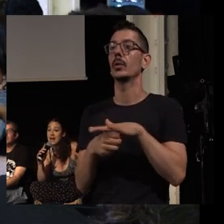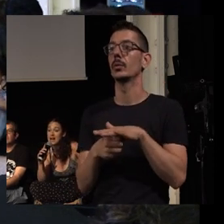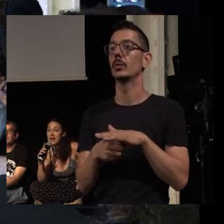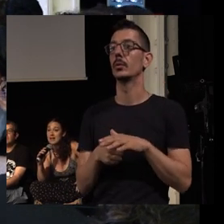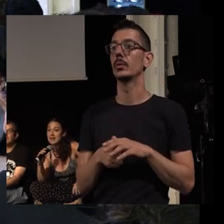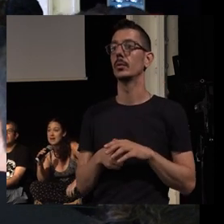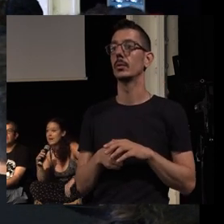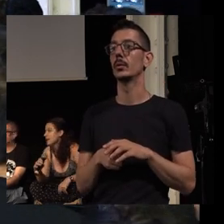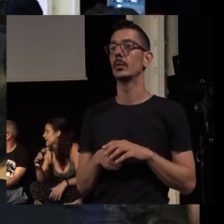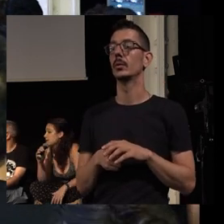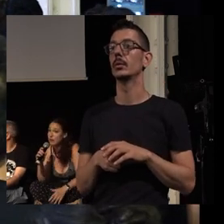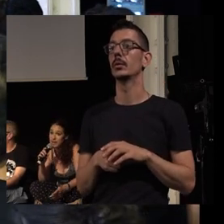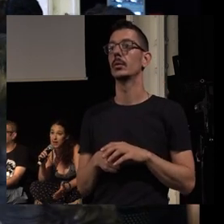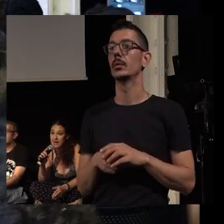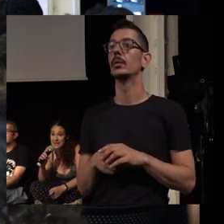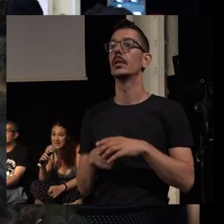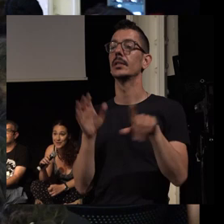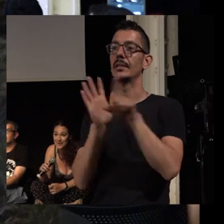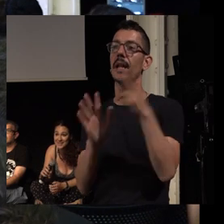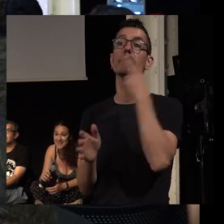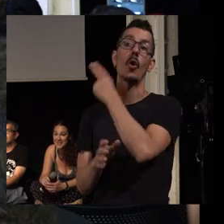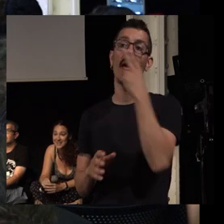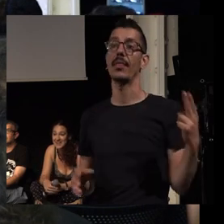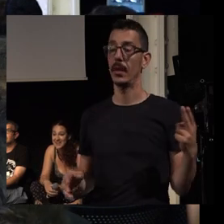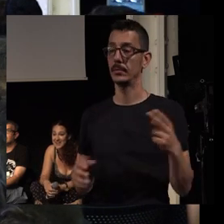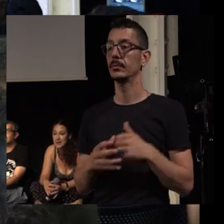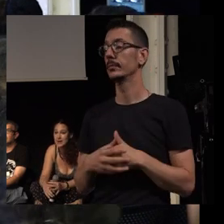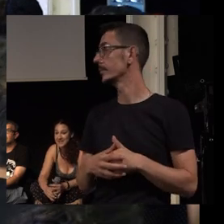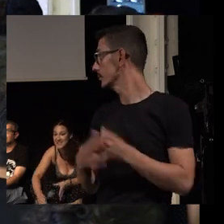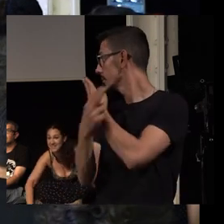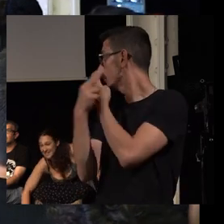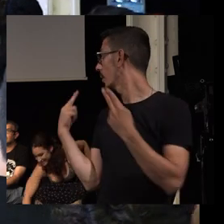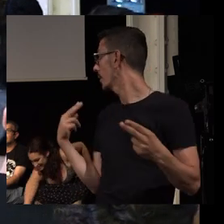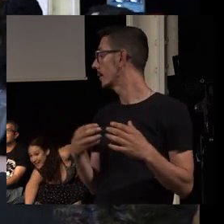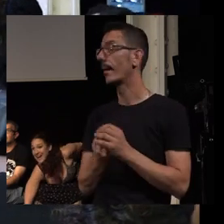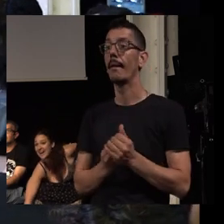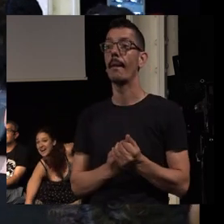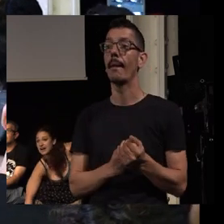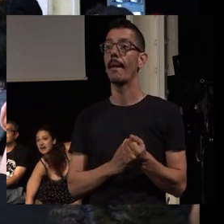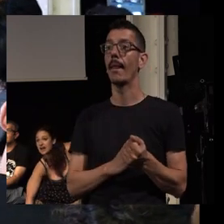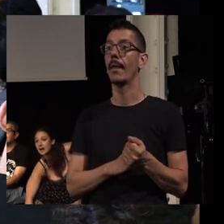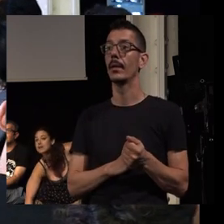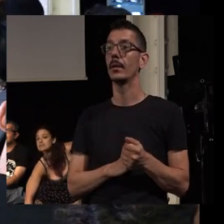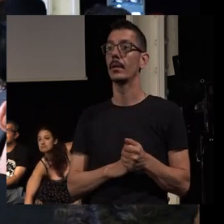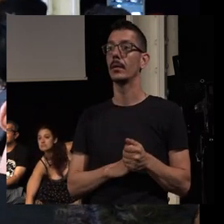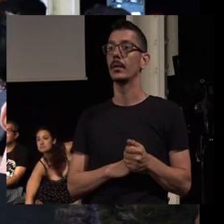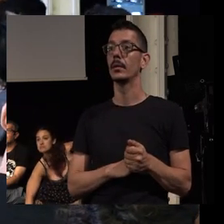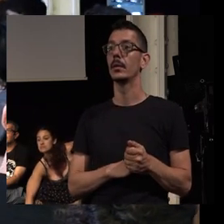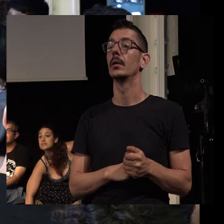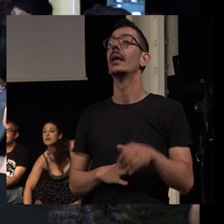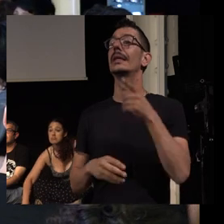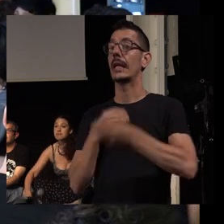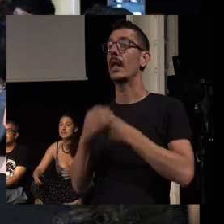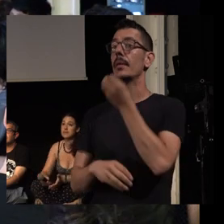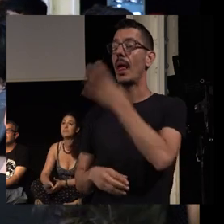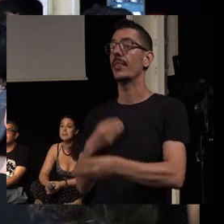la... Es la Ley Mordaza. Es la Ley Mordaza, exacto. Bueno. Pues nada, pues estaría bien hacer una campaña para que también lo sepan las chicas, porque